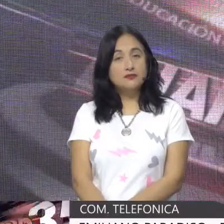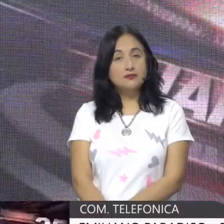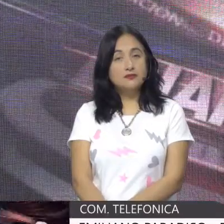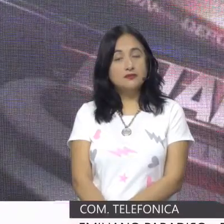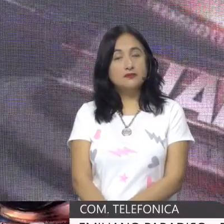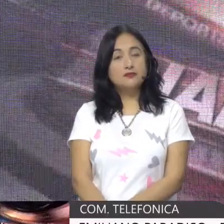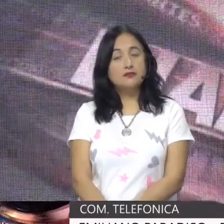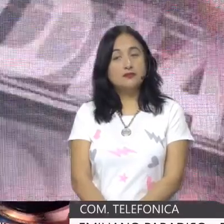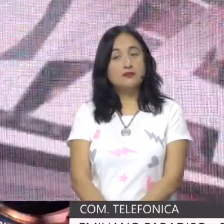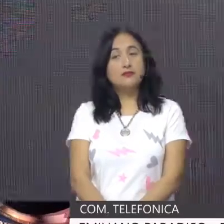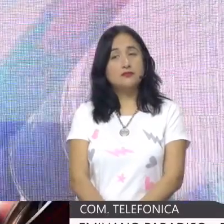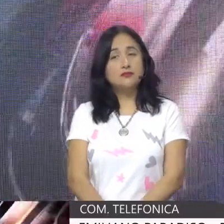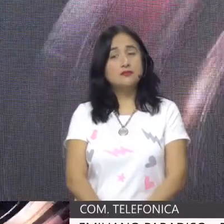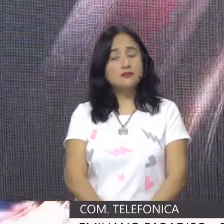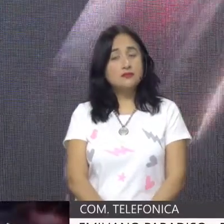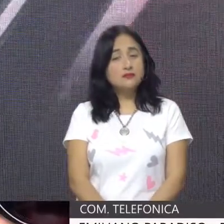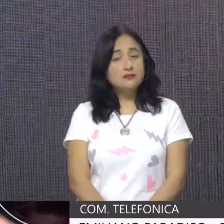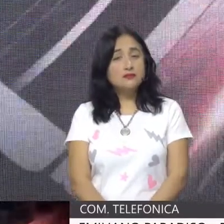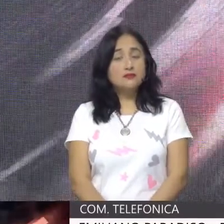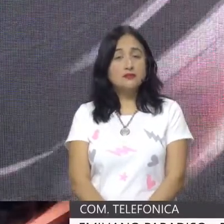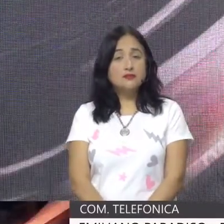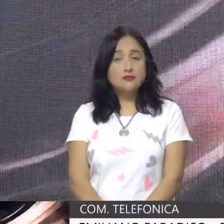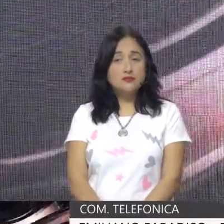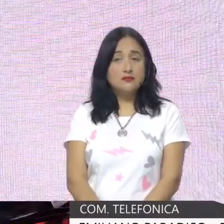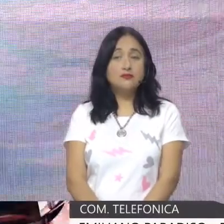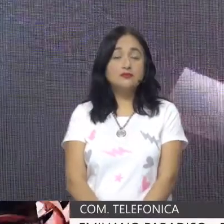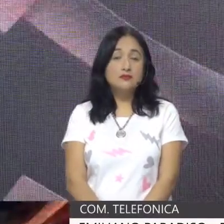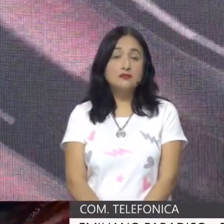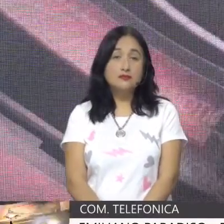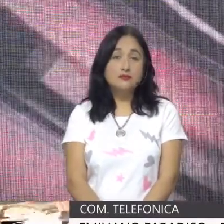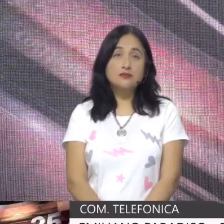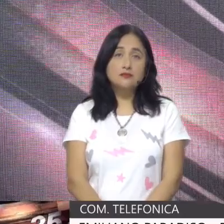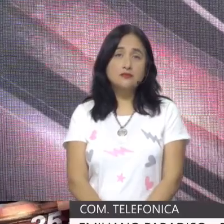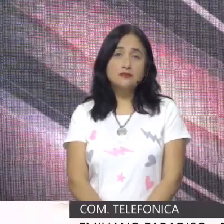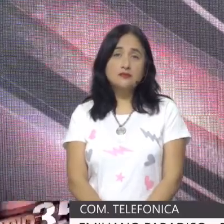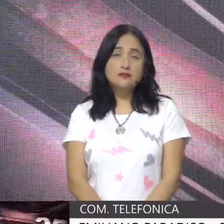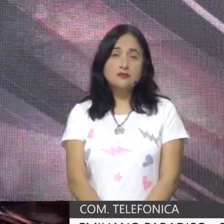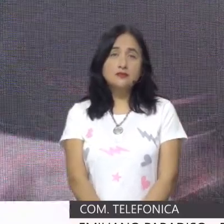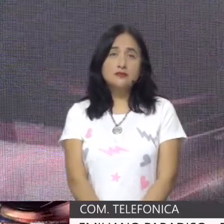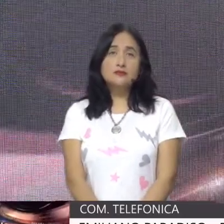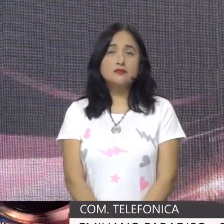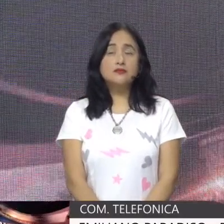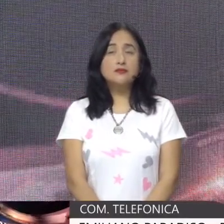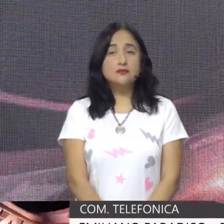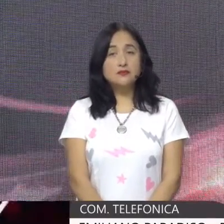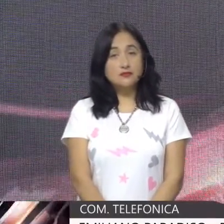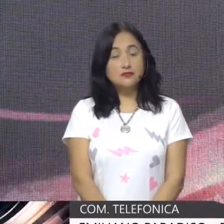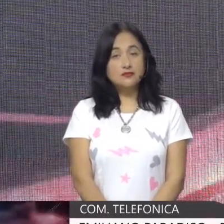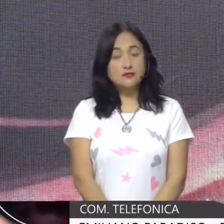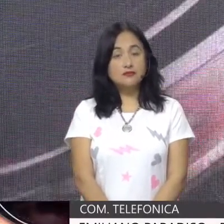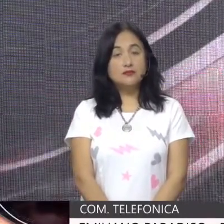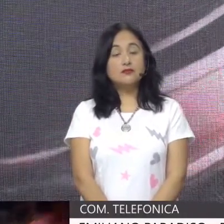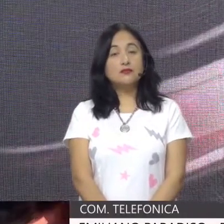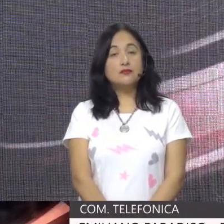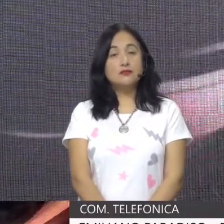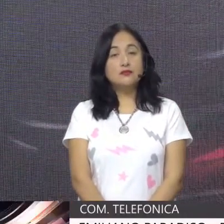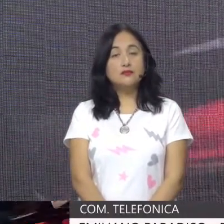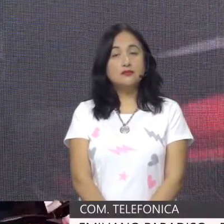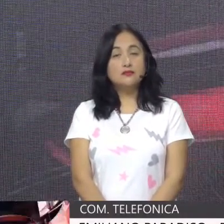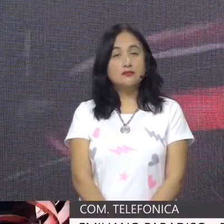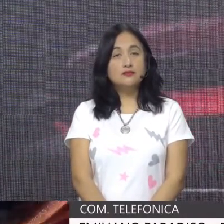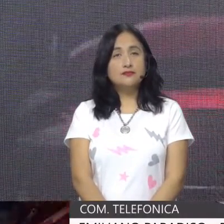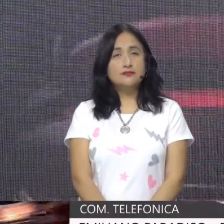sector universitario, terciario o de los últimos años de secundario, tiene que mostrar obviamente la regularidad, tiene